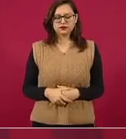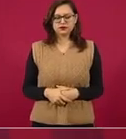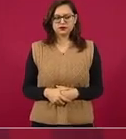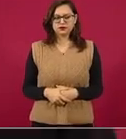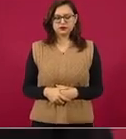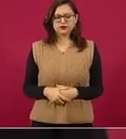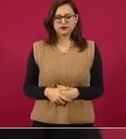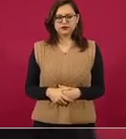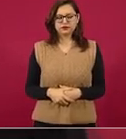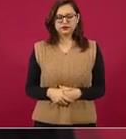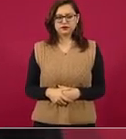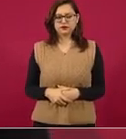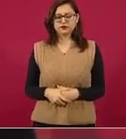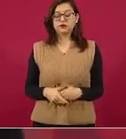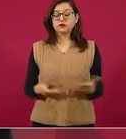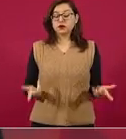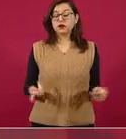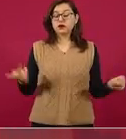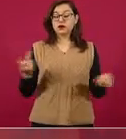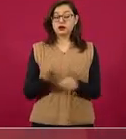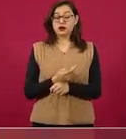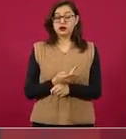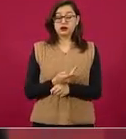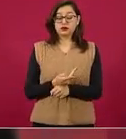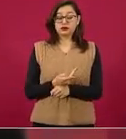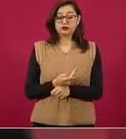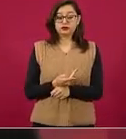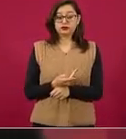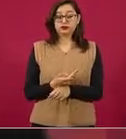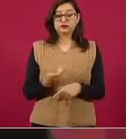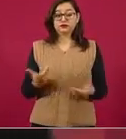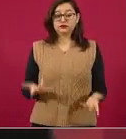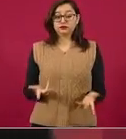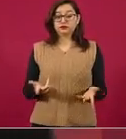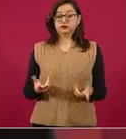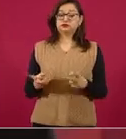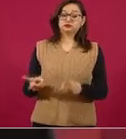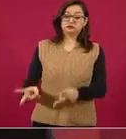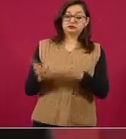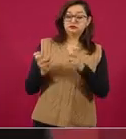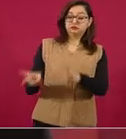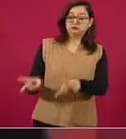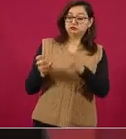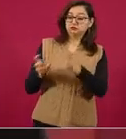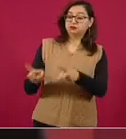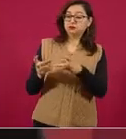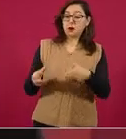que saqueaban, robaban, no perdían su respetabilidad